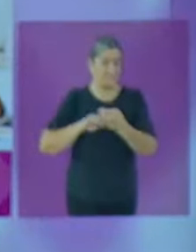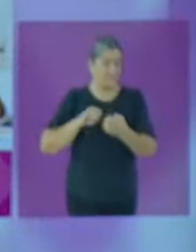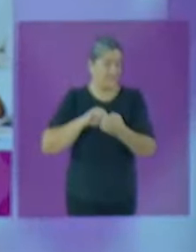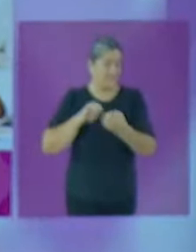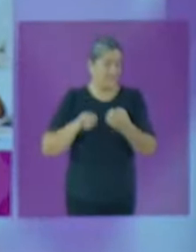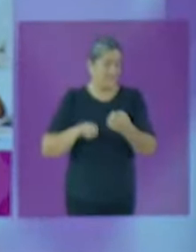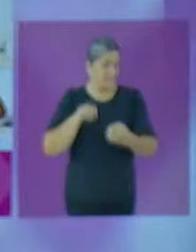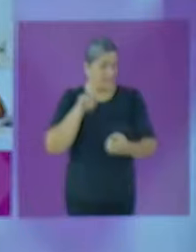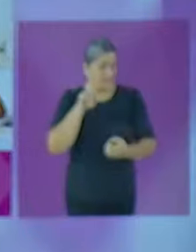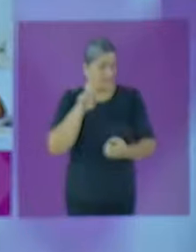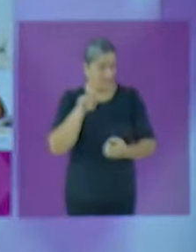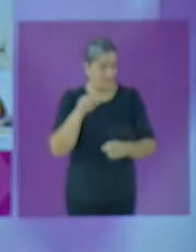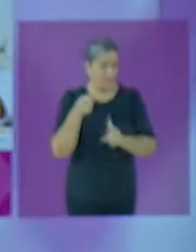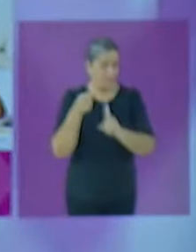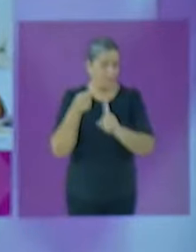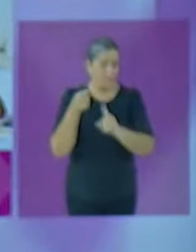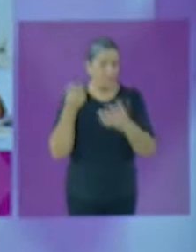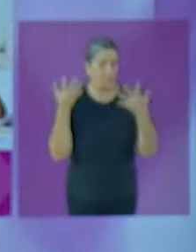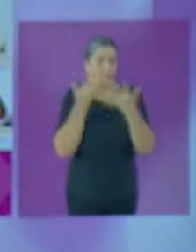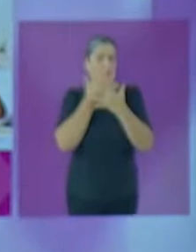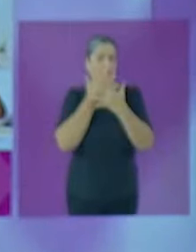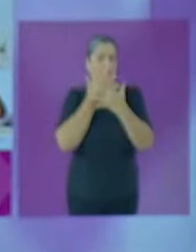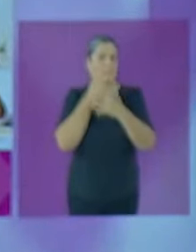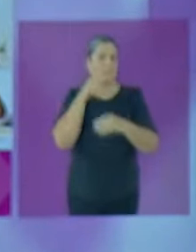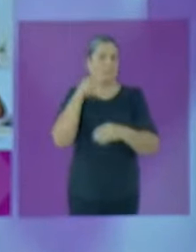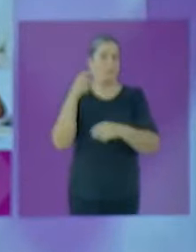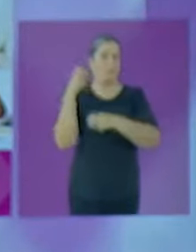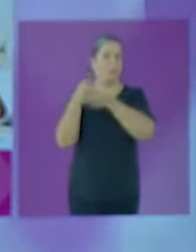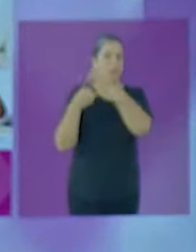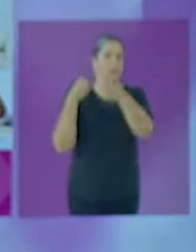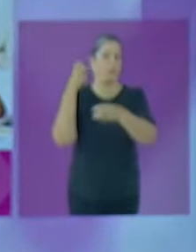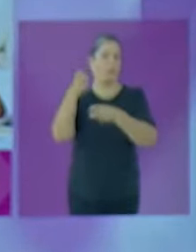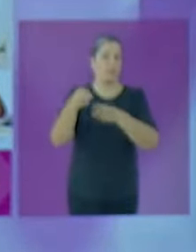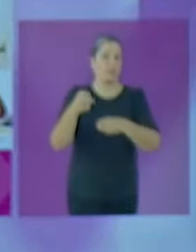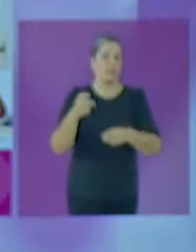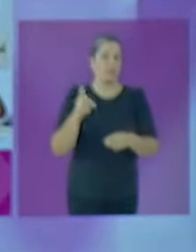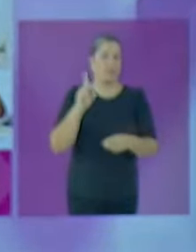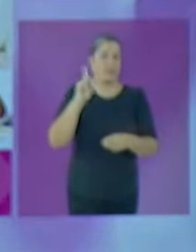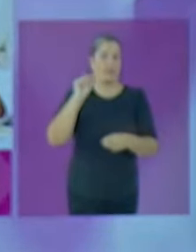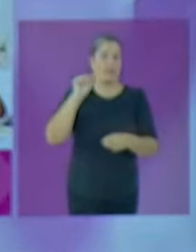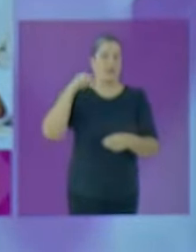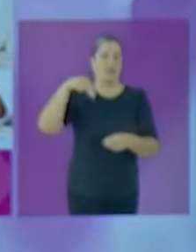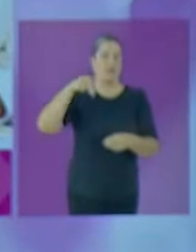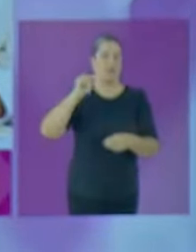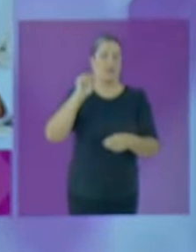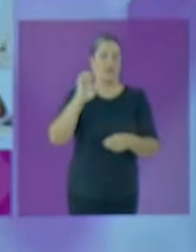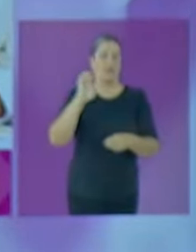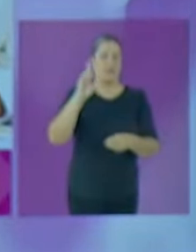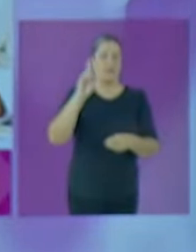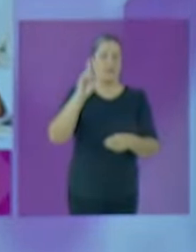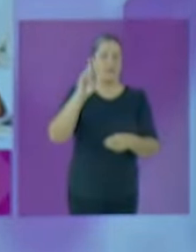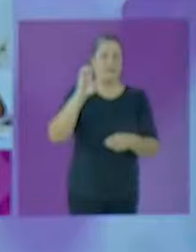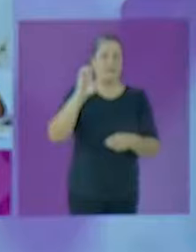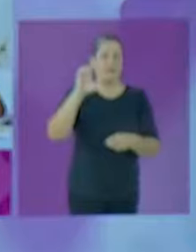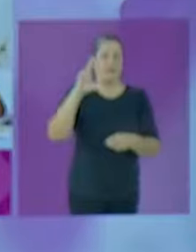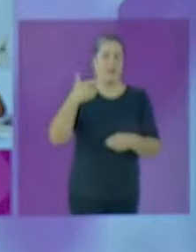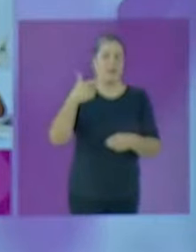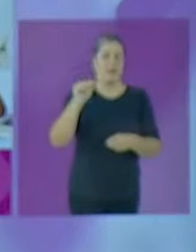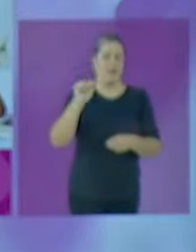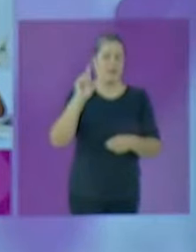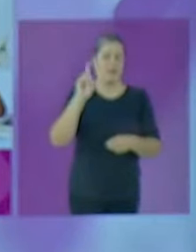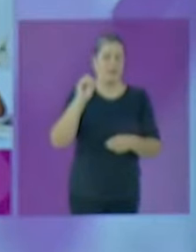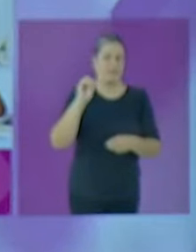tener plena transparencia sobre todos los contratos, específicamente entrarle a los temas de transparencia en obra pública, en